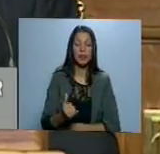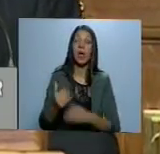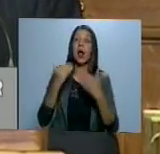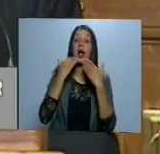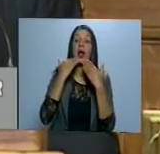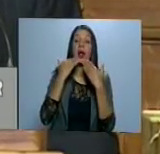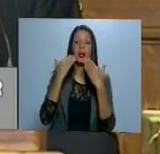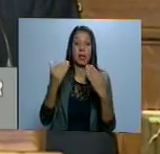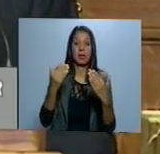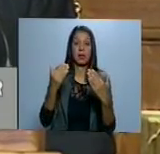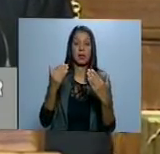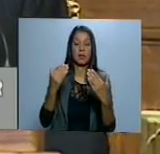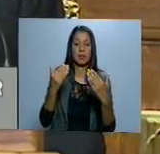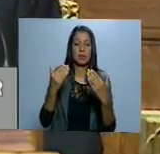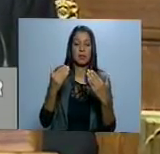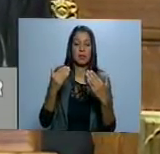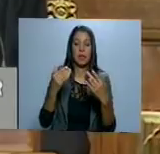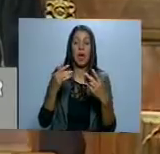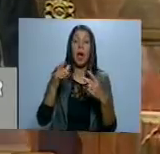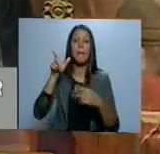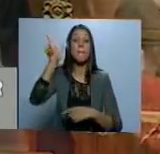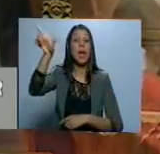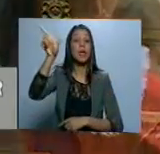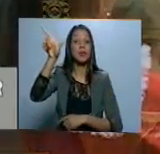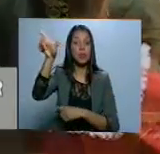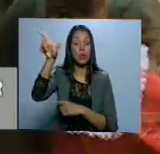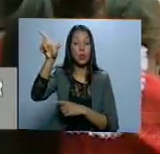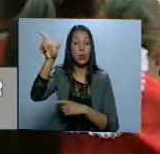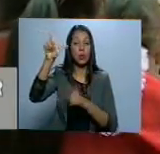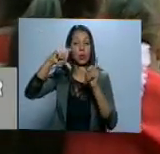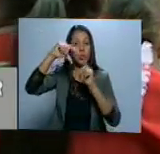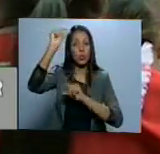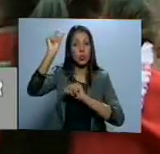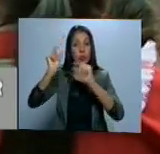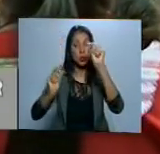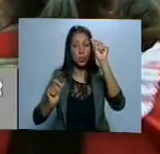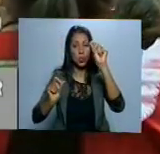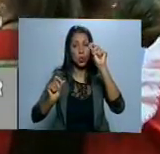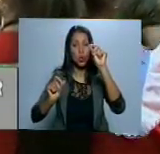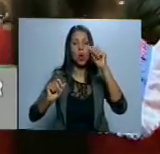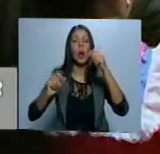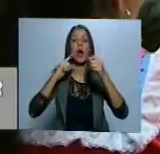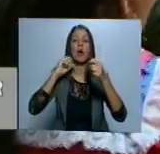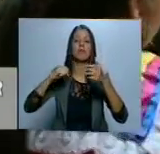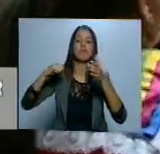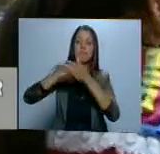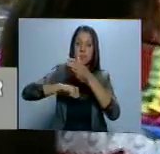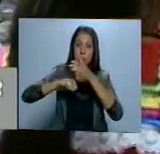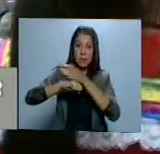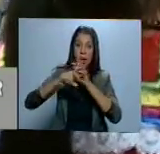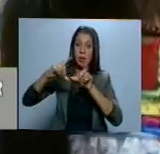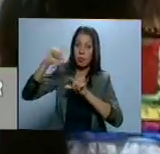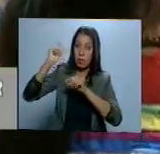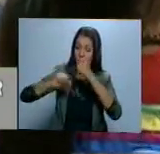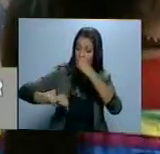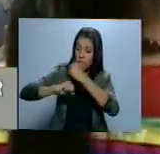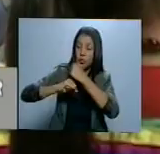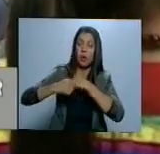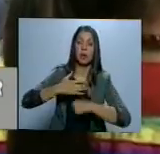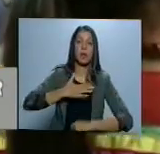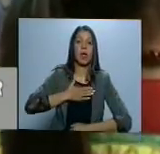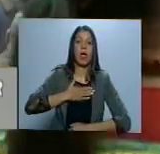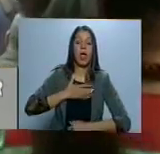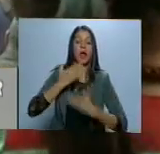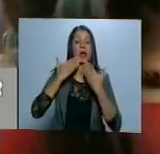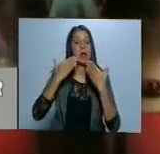Agradecerle al Partido Socialista Unido de Venezuela, al gran pueblo patriótico, la oportunidad de poder